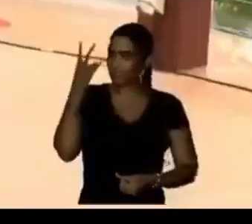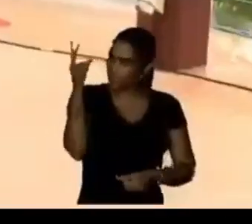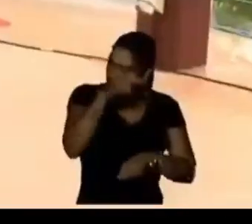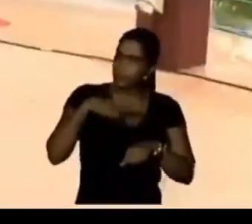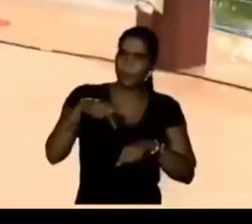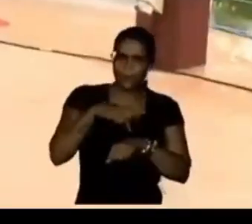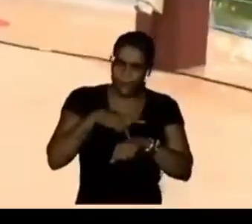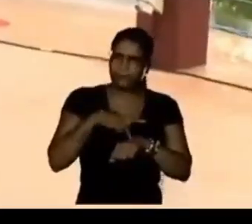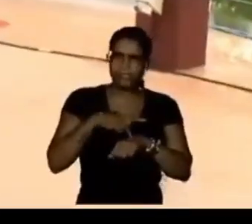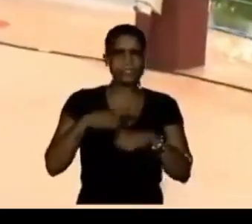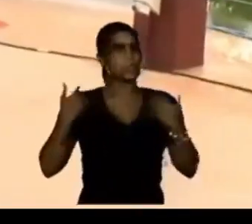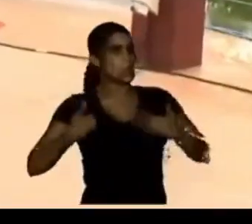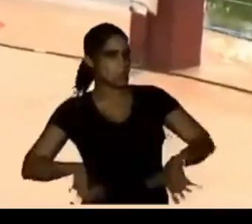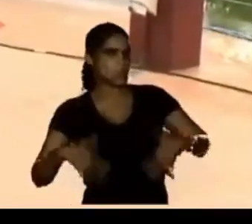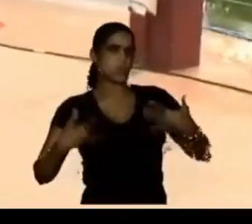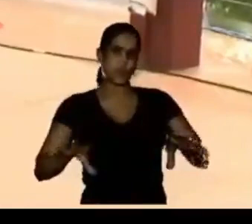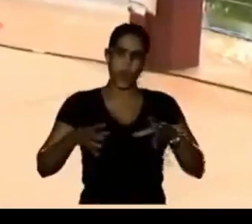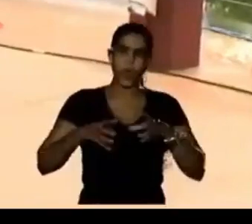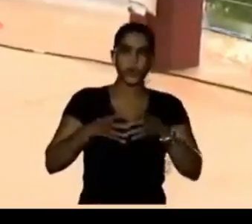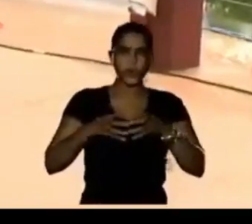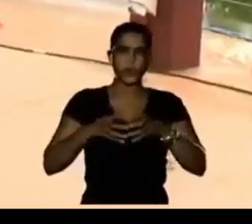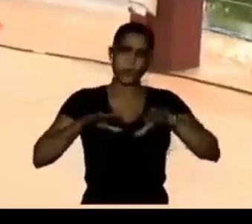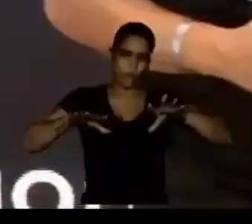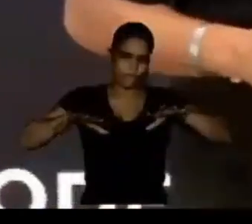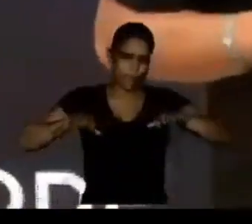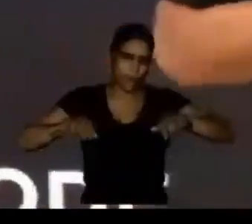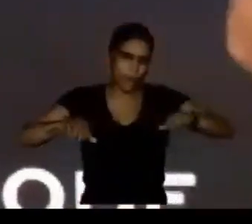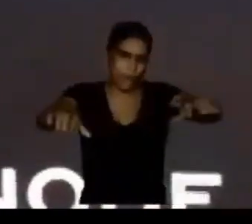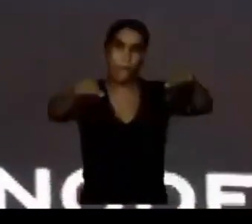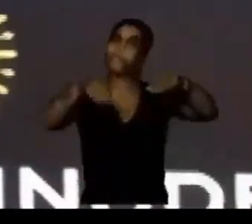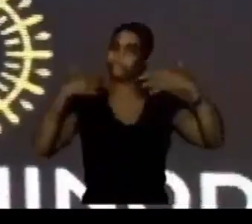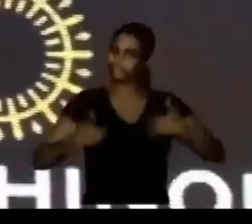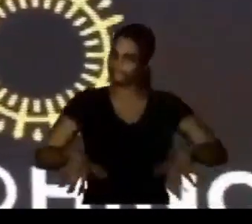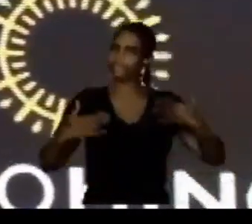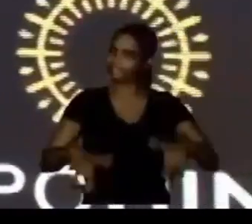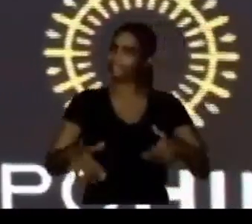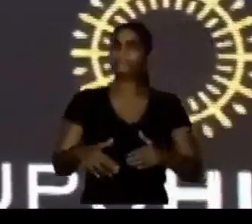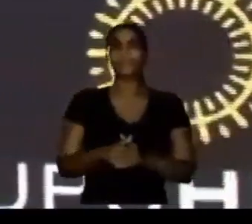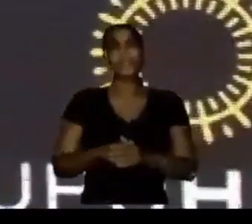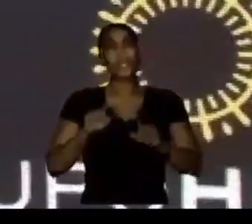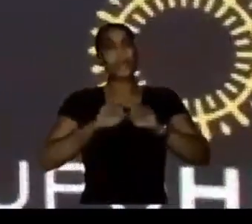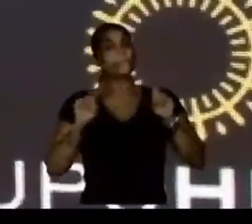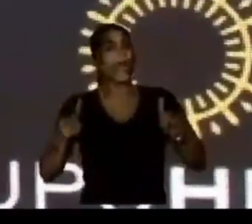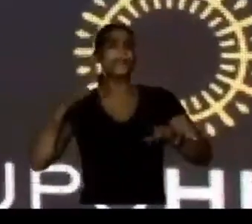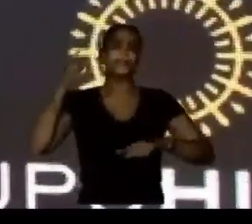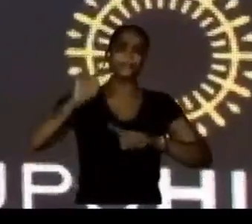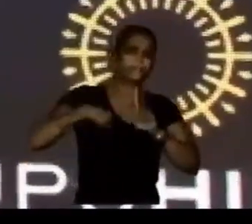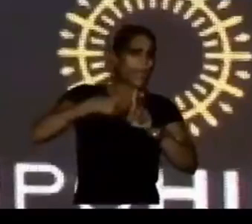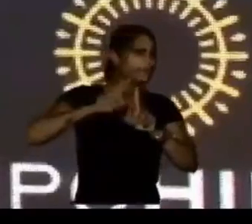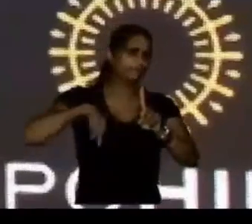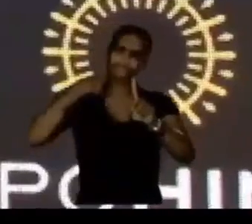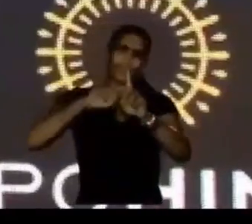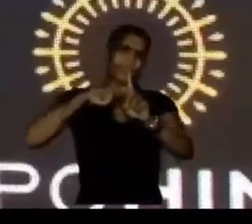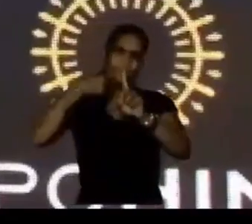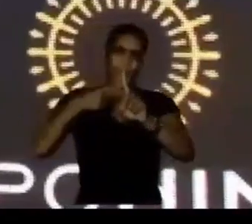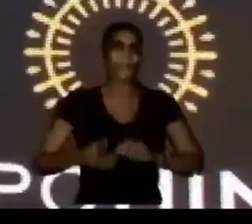2 países, HND acelera, continúa la expansión internacional, negocio sucediendo, más y más